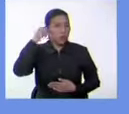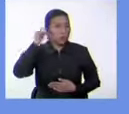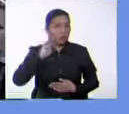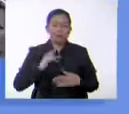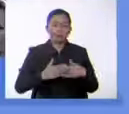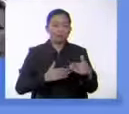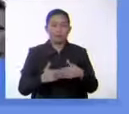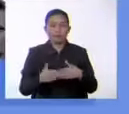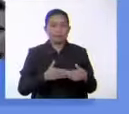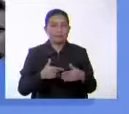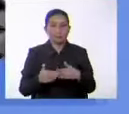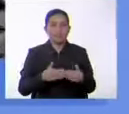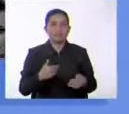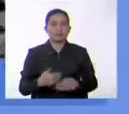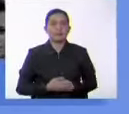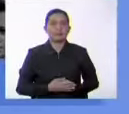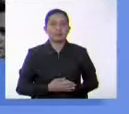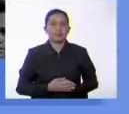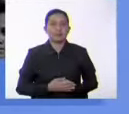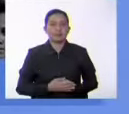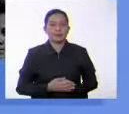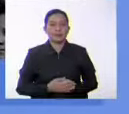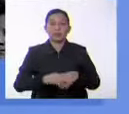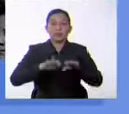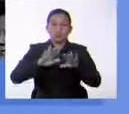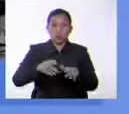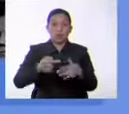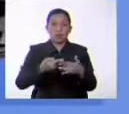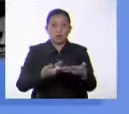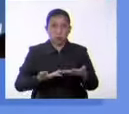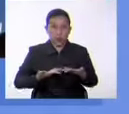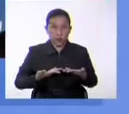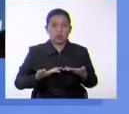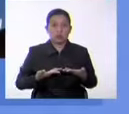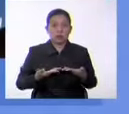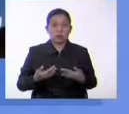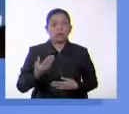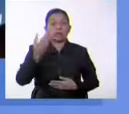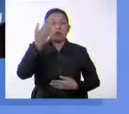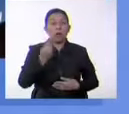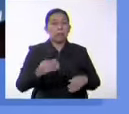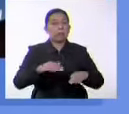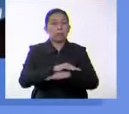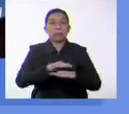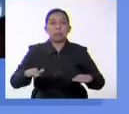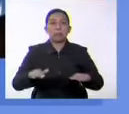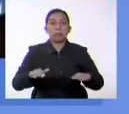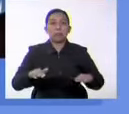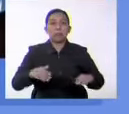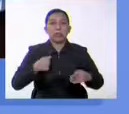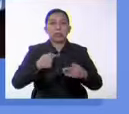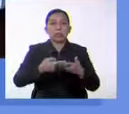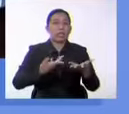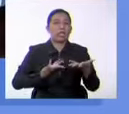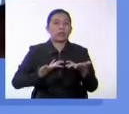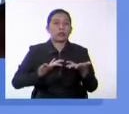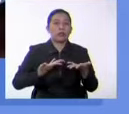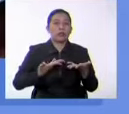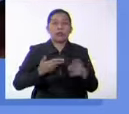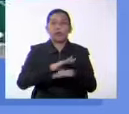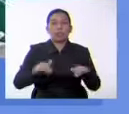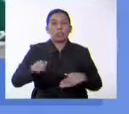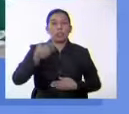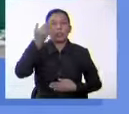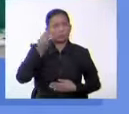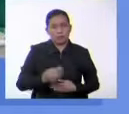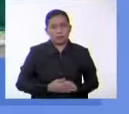También son imprescriptibles, es decir, que no tienen una fecha de caducidad o de vencimiento. ¿Cuánto